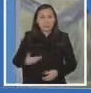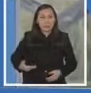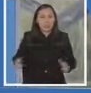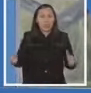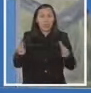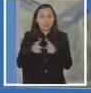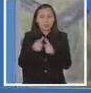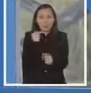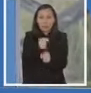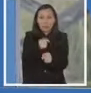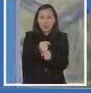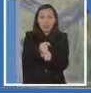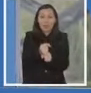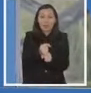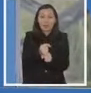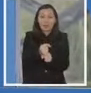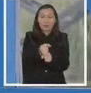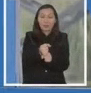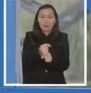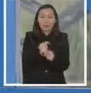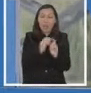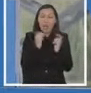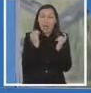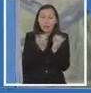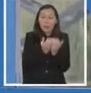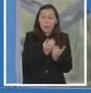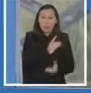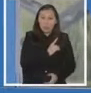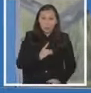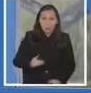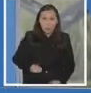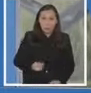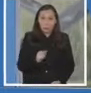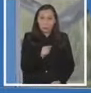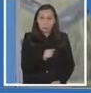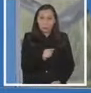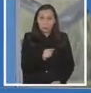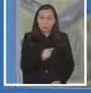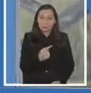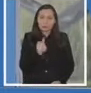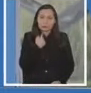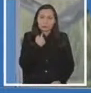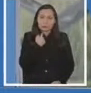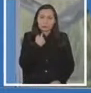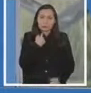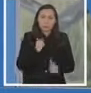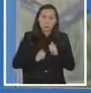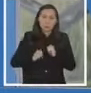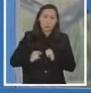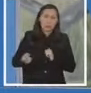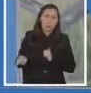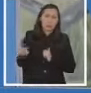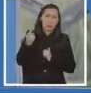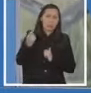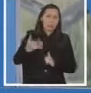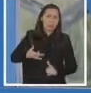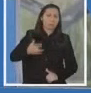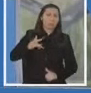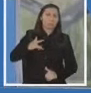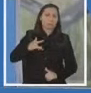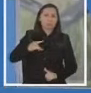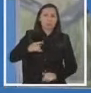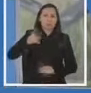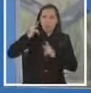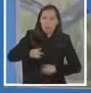Trabajo de la Cámara de Diputados, sufrió insolencias,